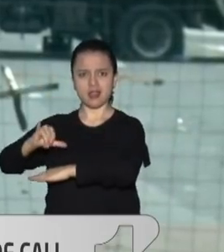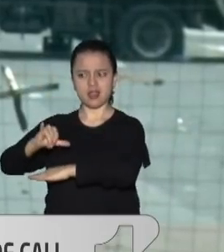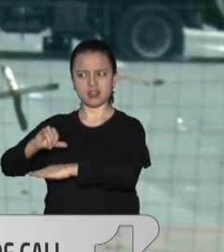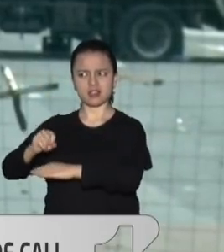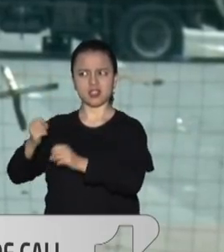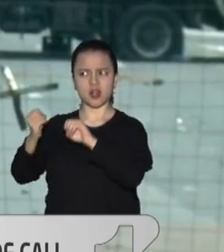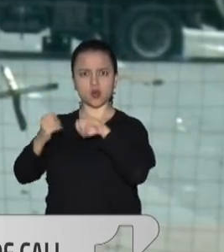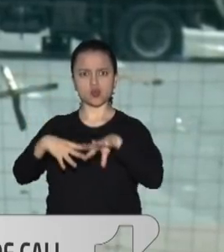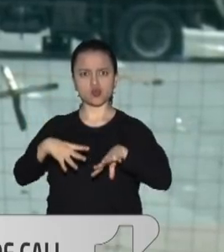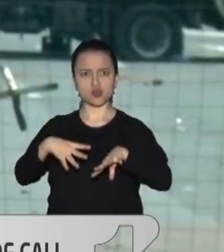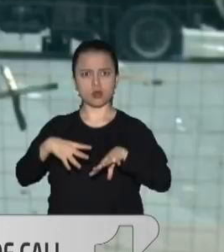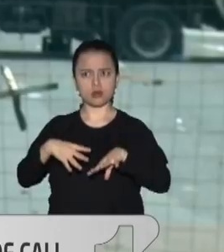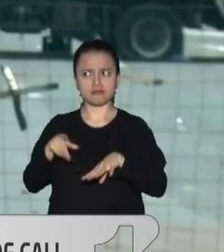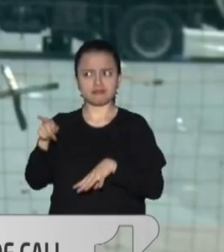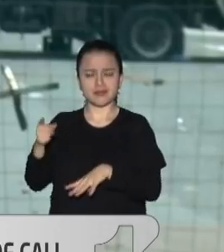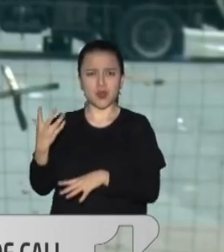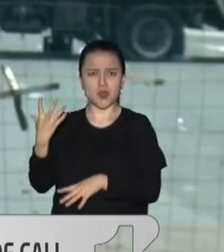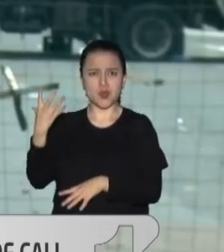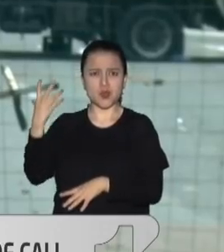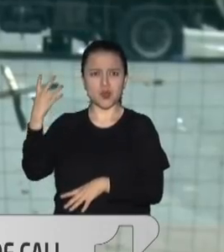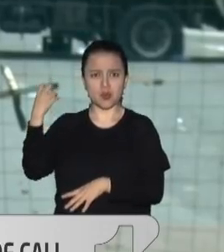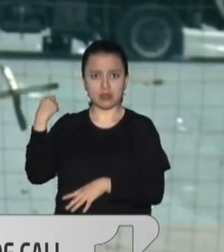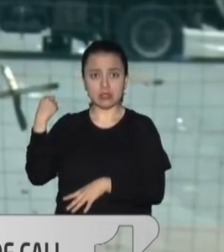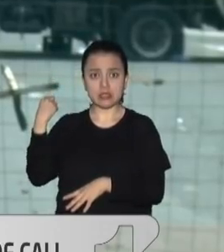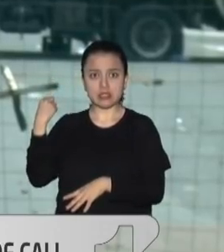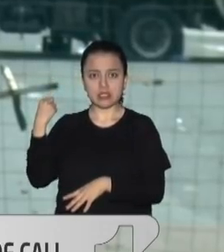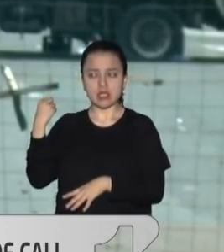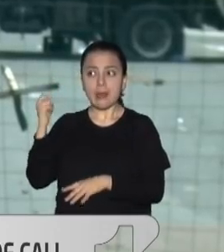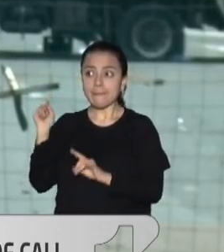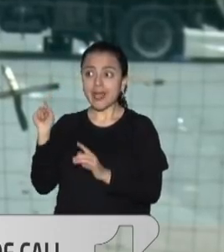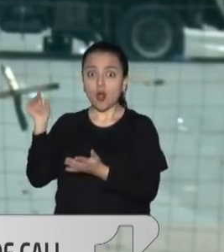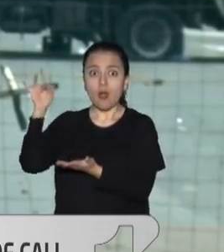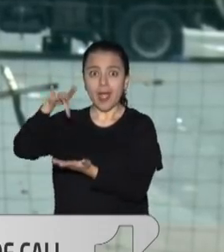alto oficial estaba desde enero de este año a cargo del